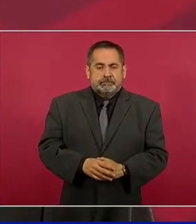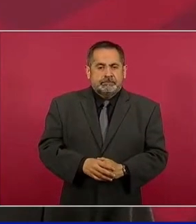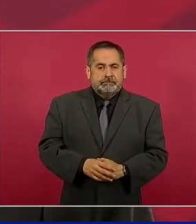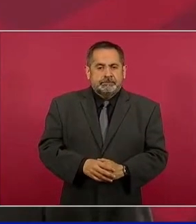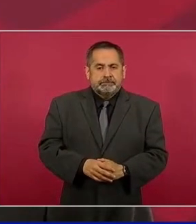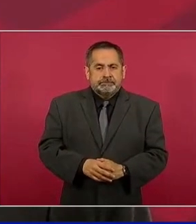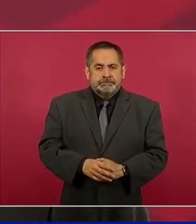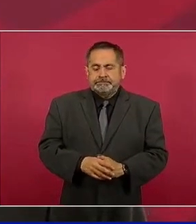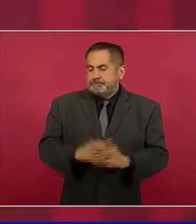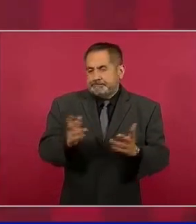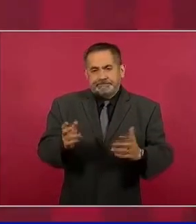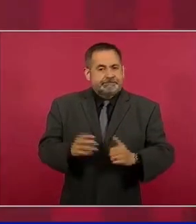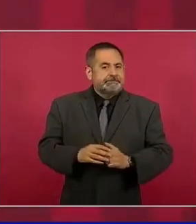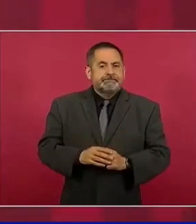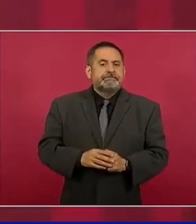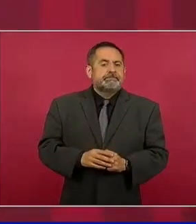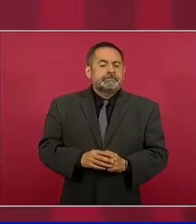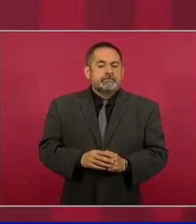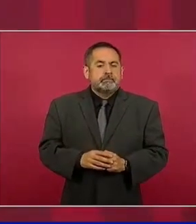Entonces,